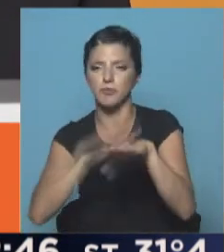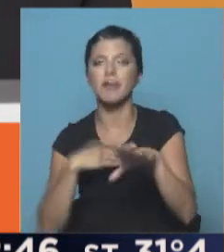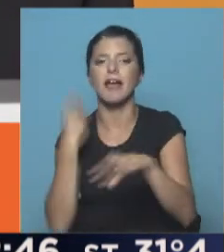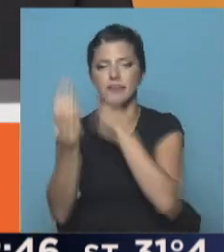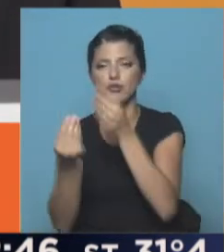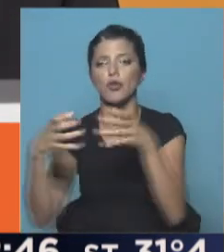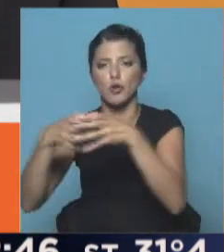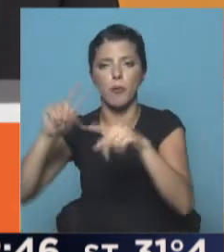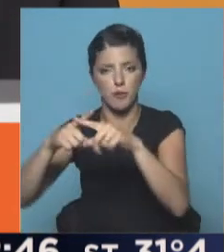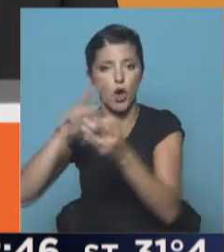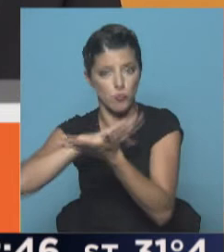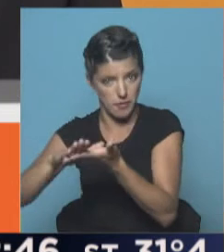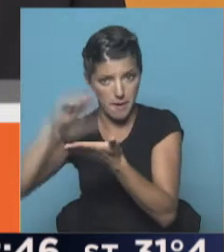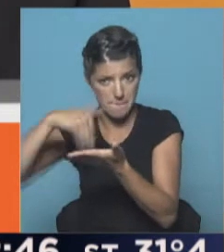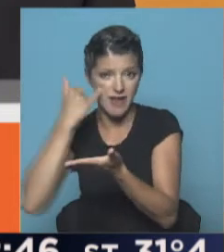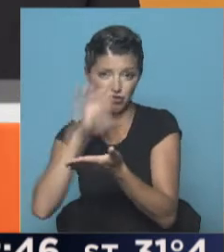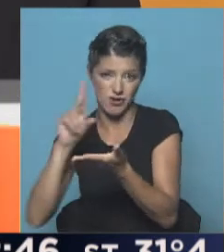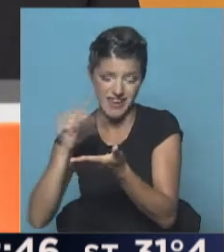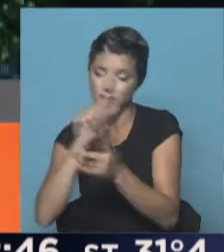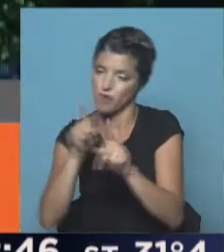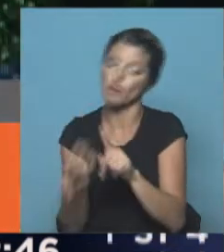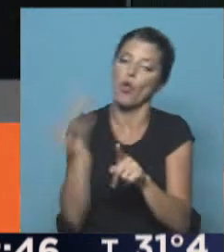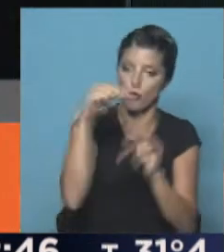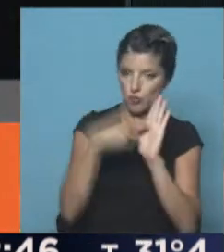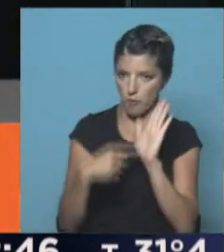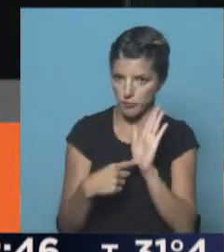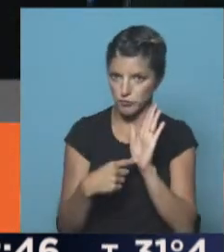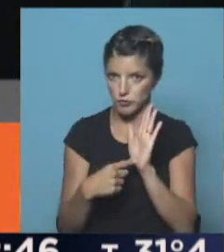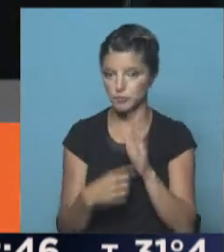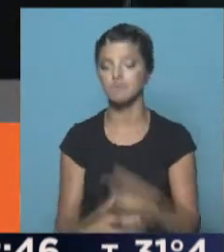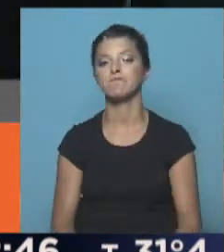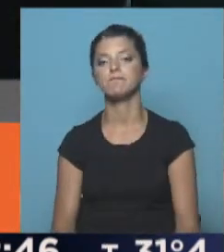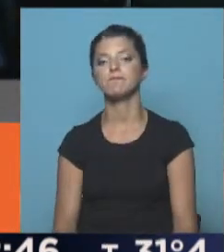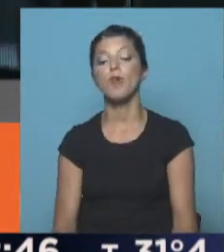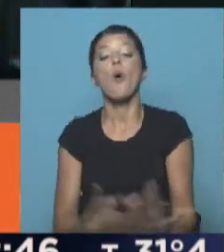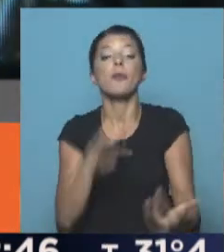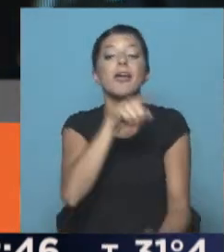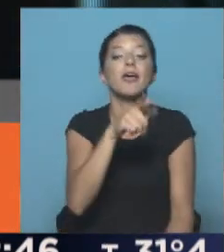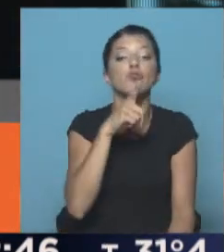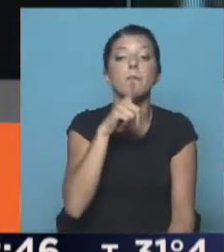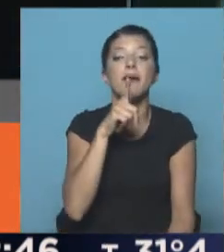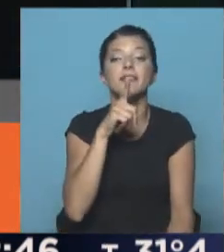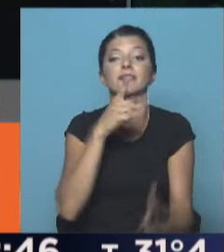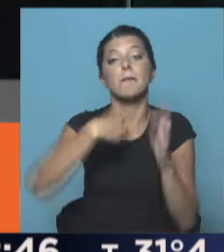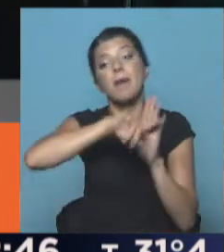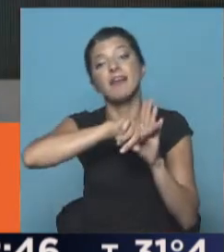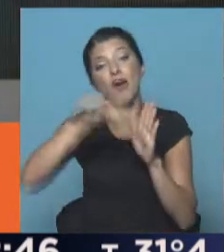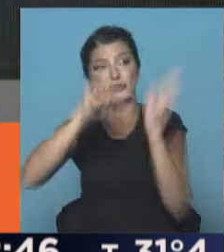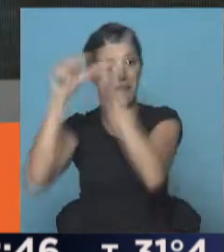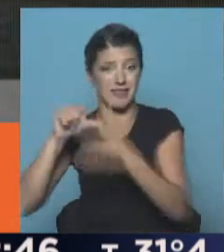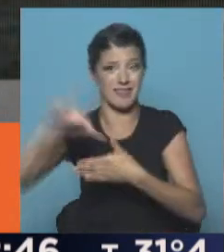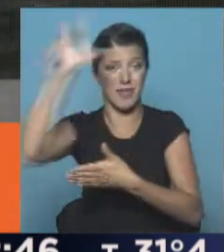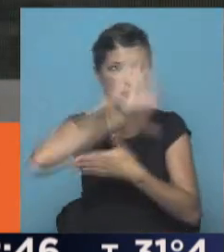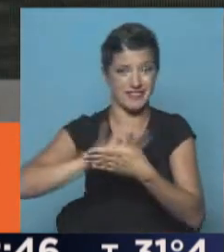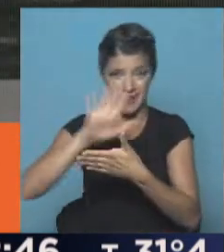cuando se decida quiénes serán los candidatos posiblemente ellos también pero esto de que se parezcan un poco más al resto de latinoamérica en muchas